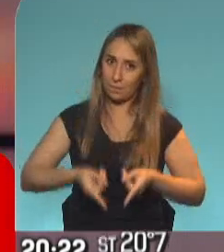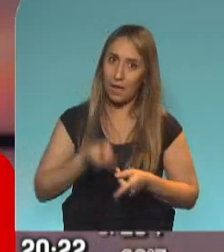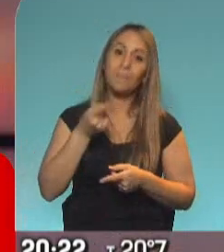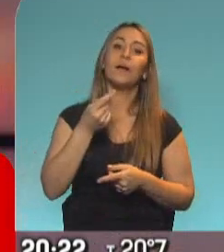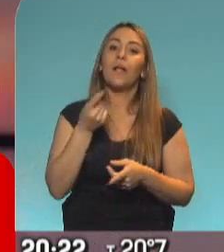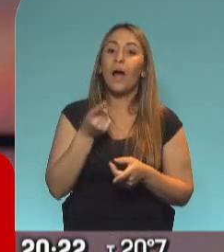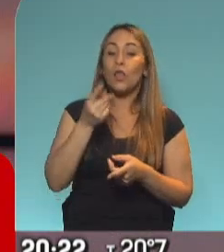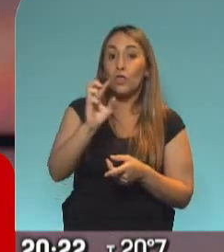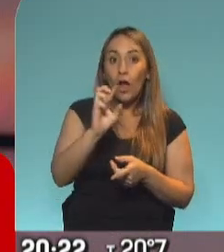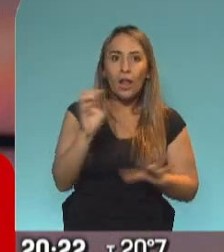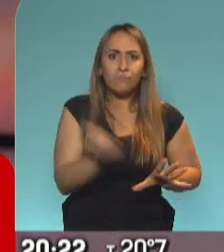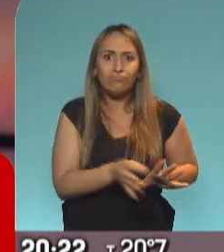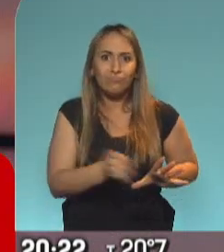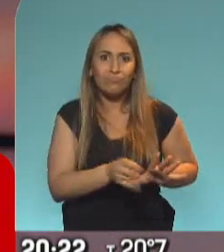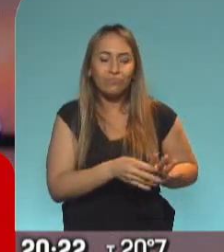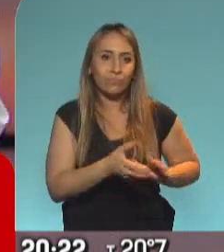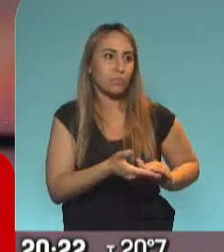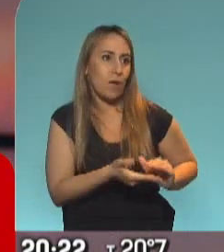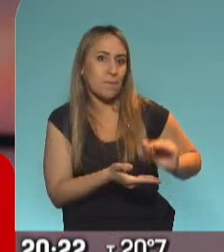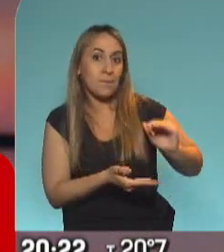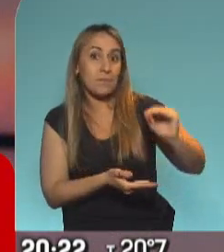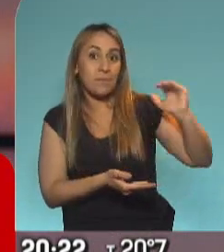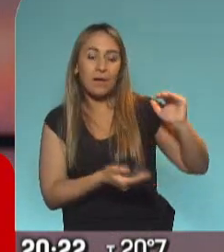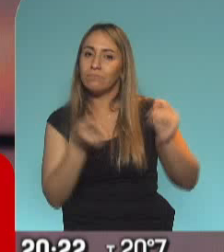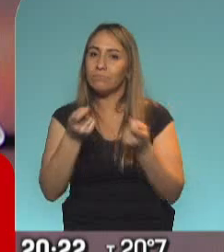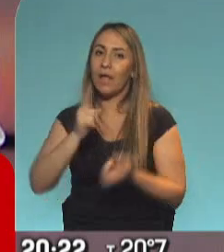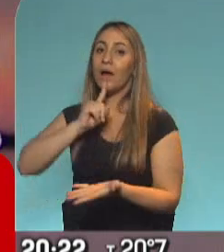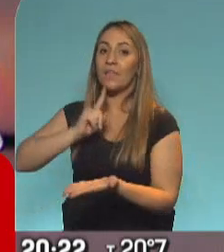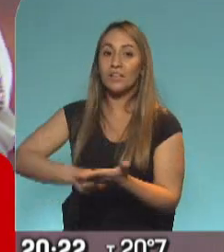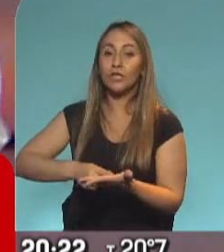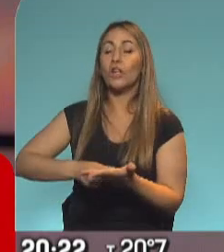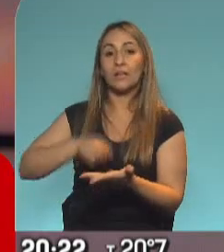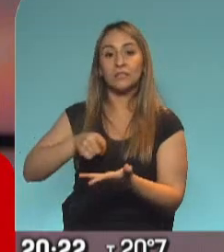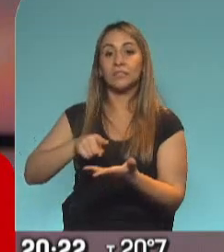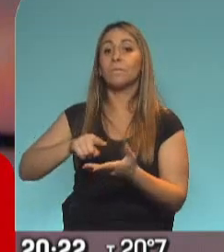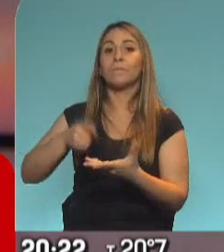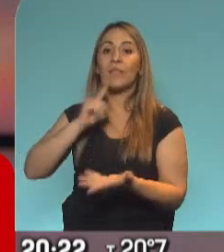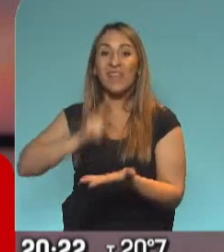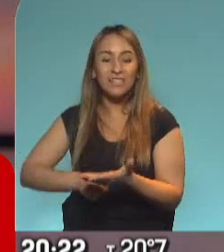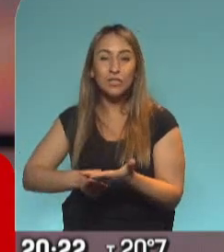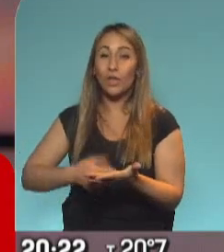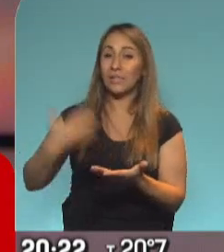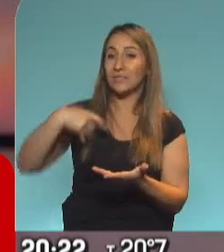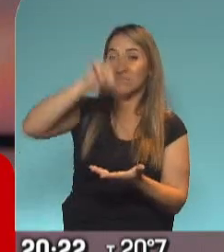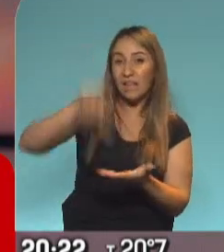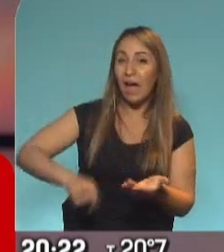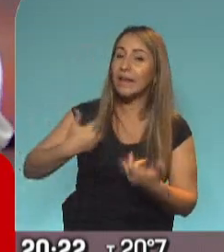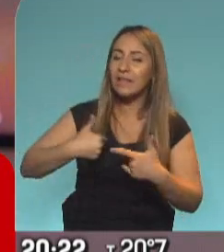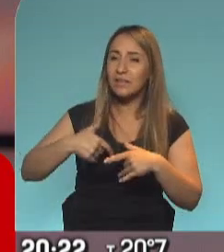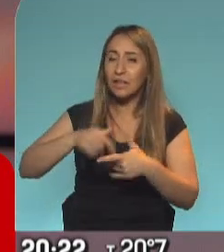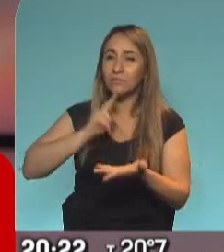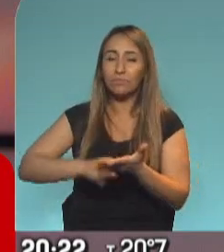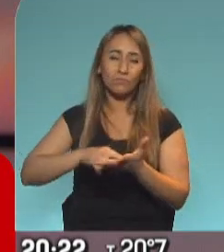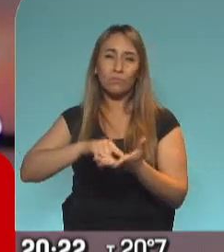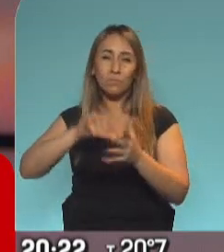que sirva para mejorarla económicamente son las políticas. Políticas macroeconómicas, una agenda concreta que